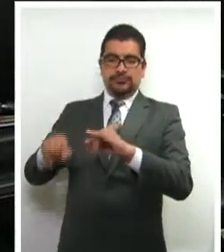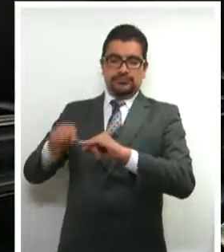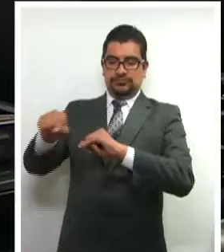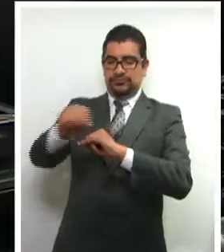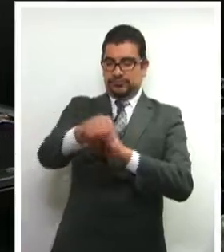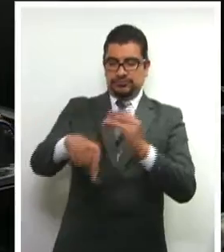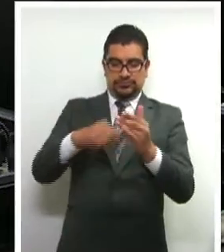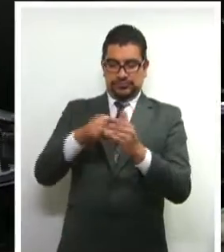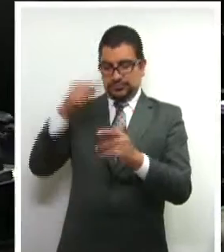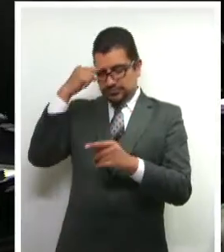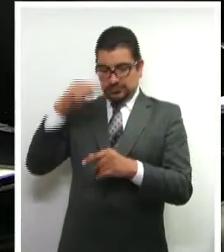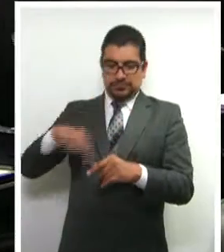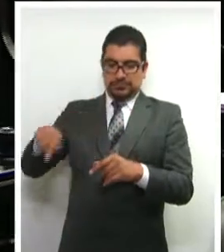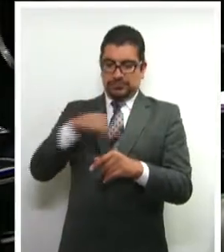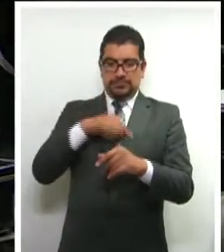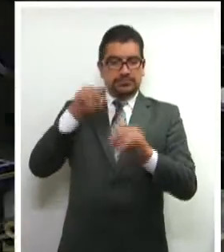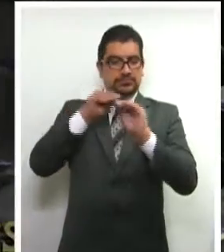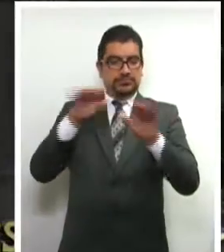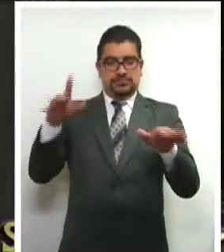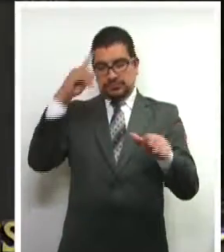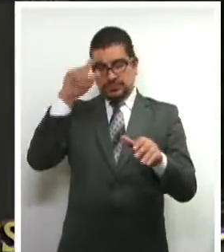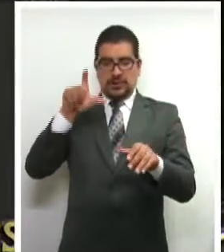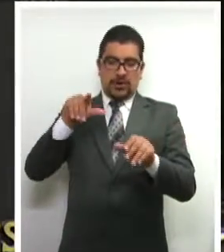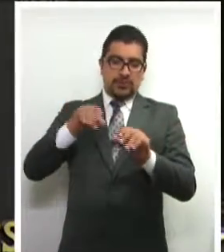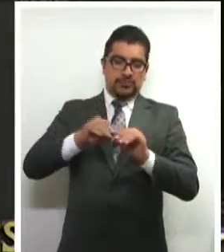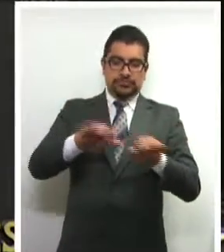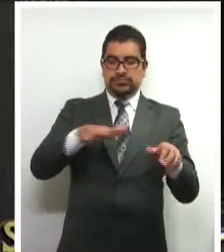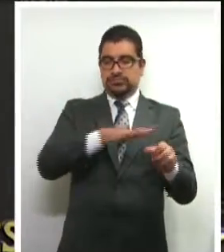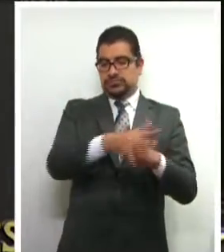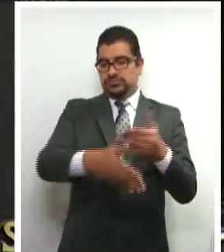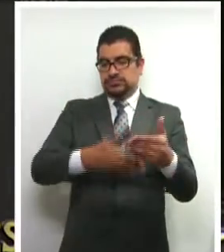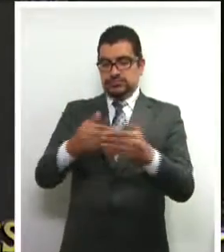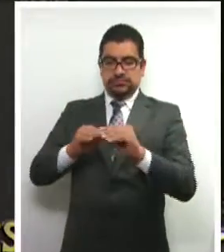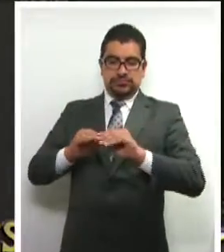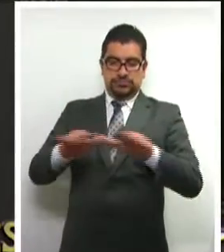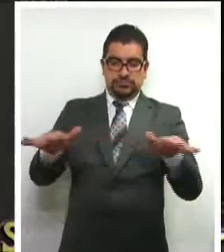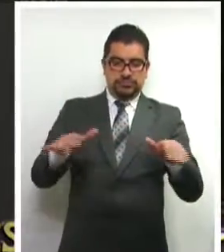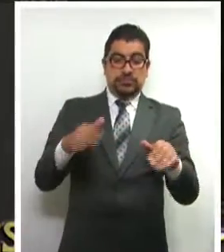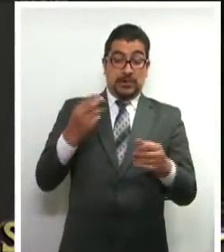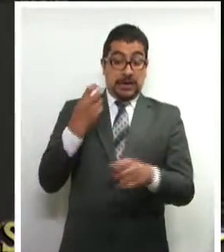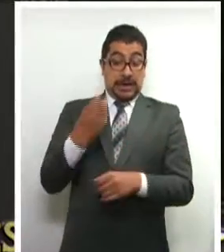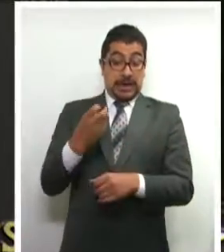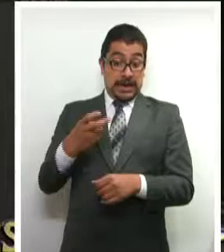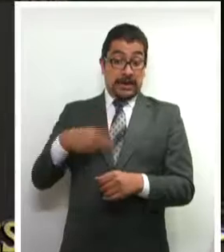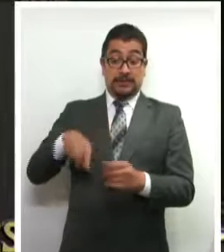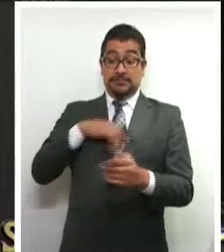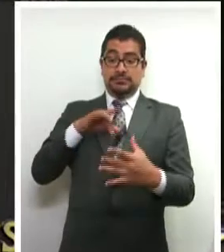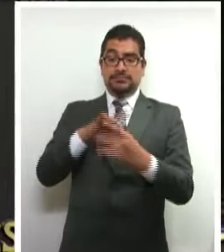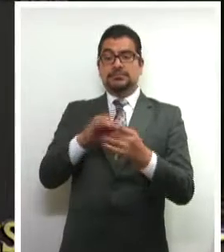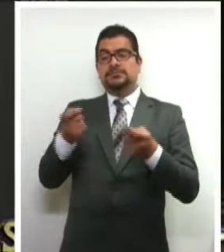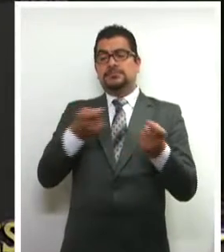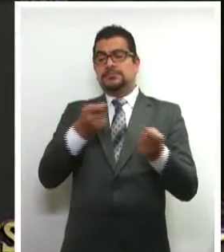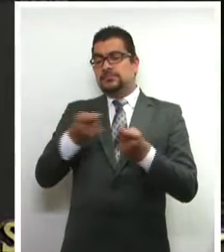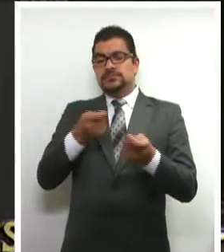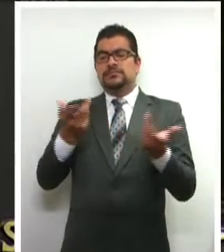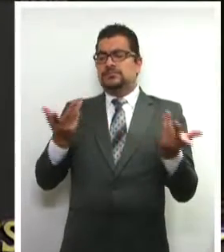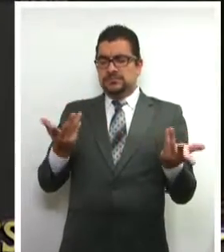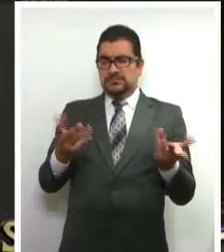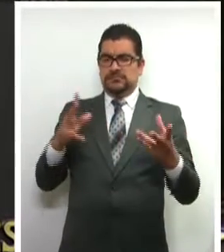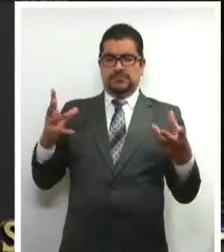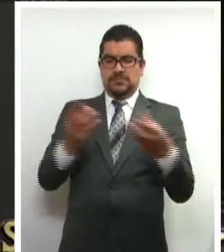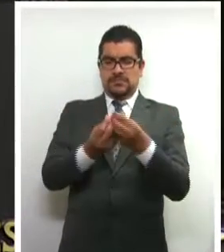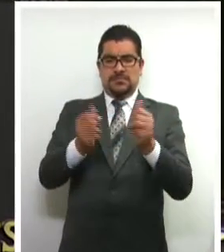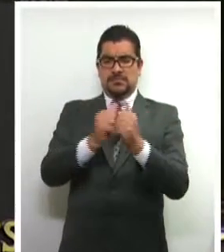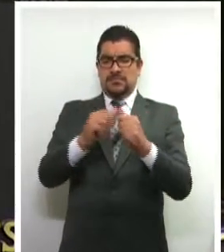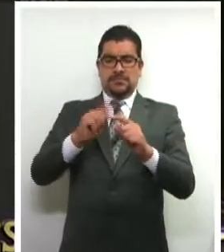con perspectiva metropolitana y visión de cuenca hidrográfica. Dicha coordinación deberá llevarse a cabo en conjunto con